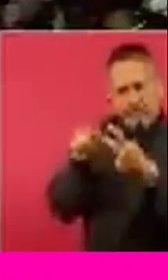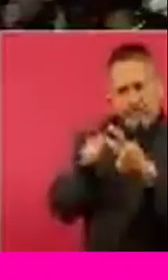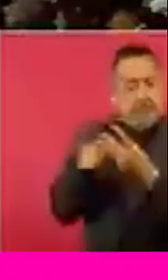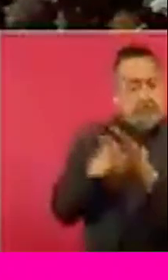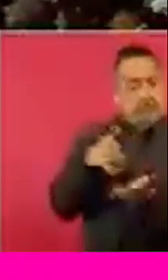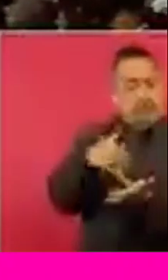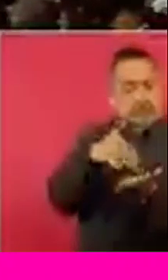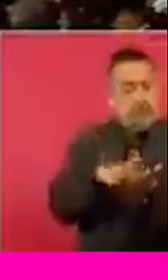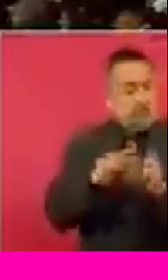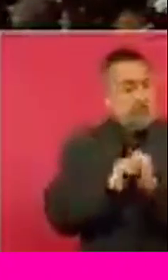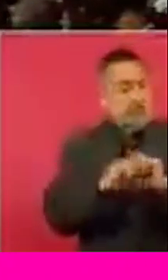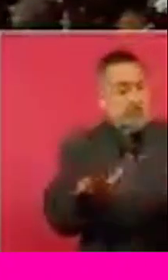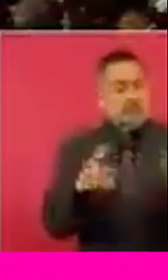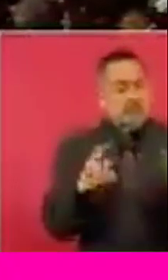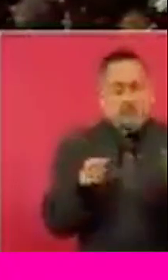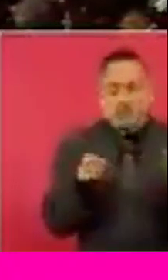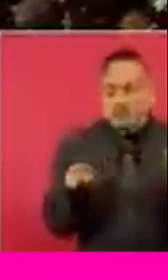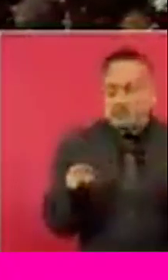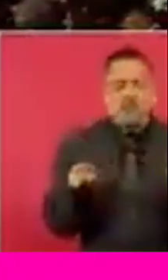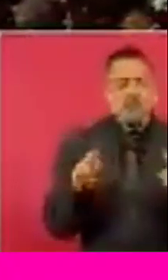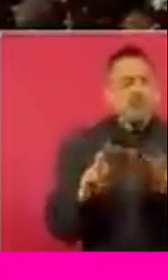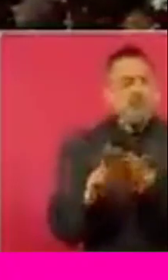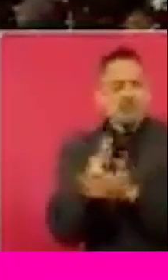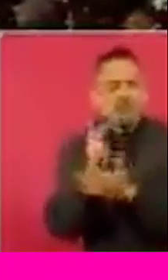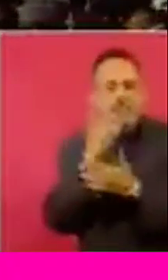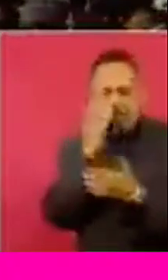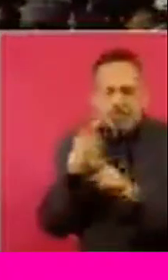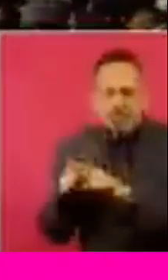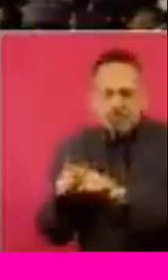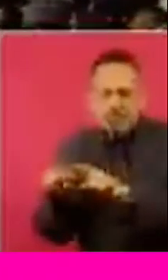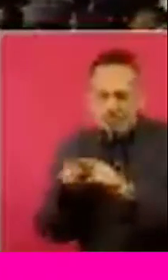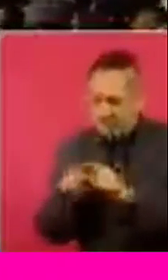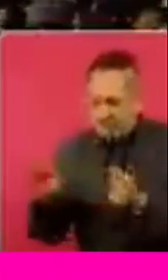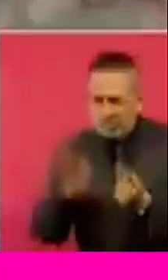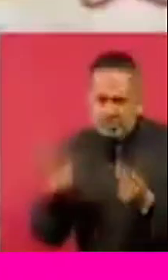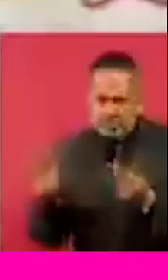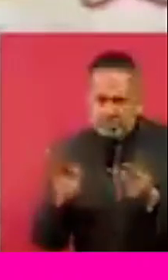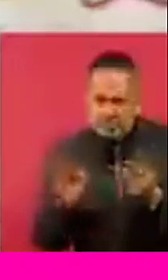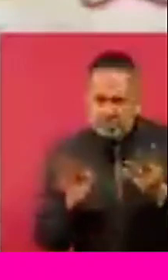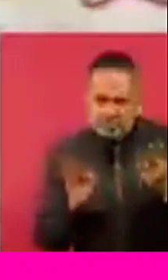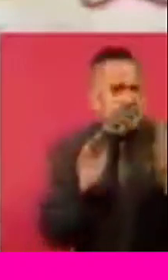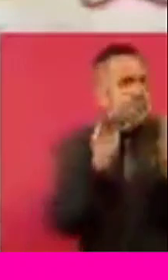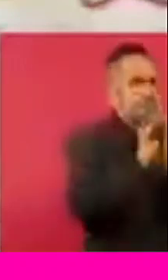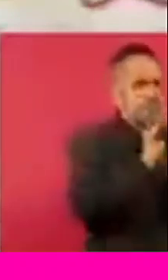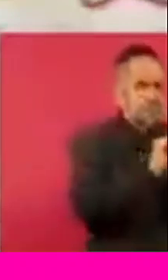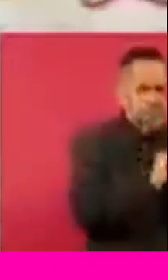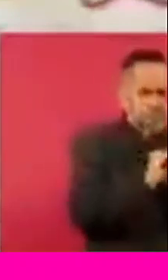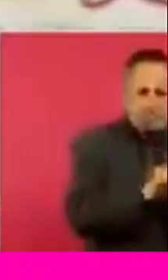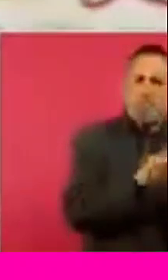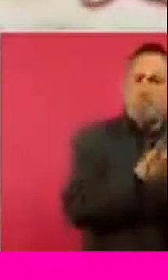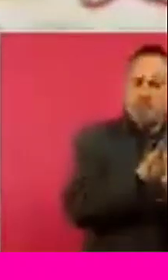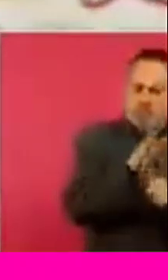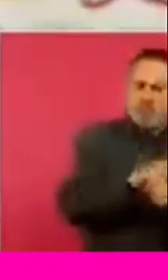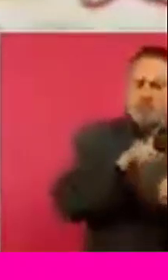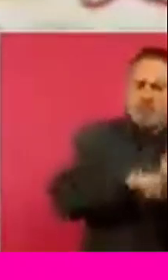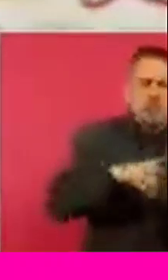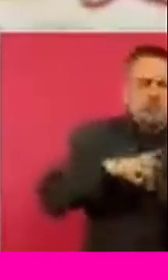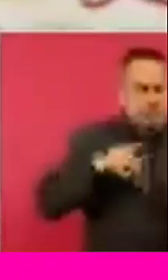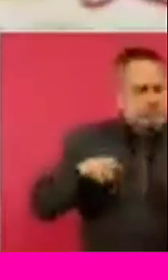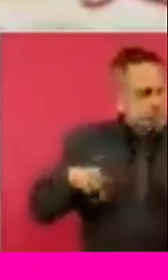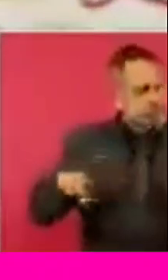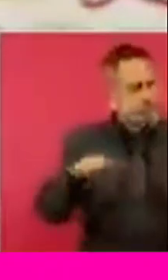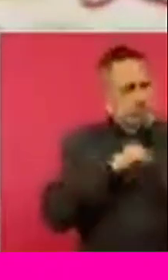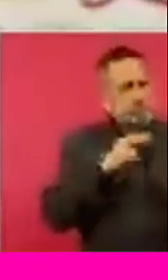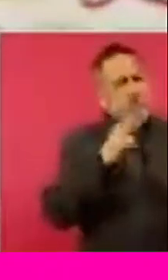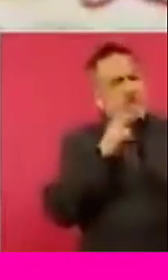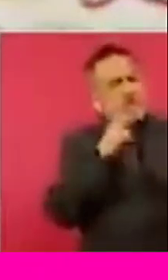los de países nórdicos, como el de Dinamarca. Hoy lo que vemos en México es un sistema de salud más parecido al de Cuba, al de Venezuela y al de